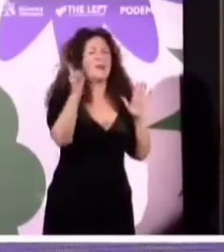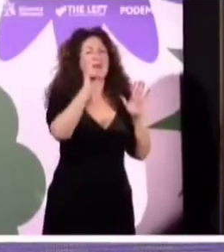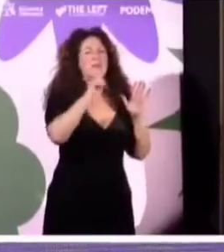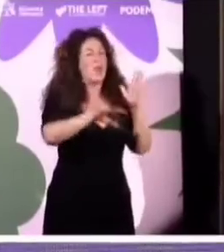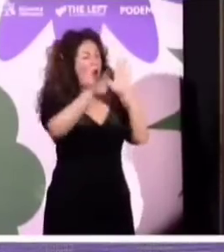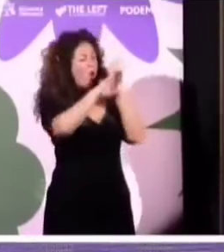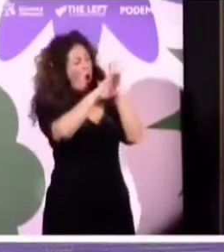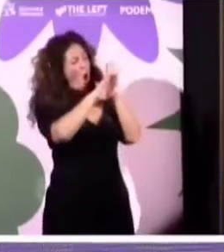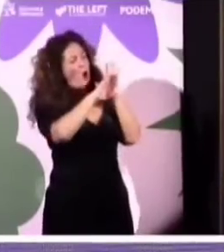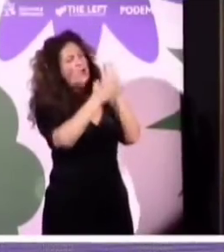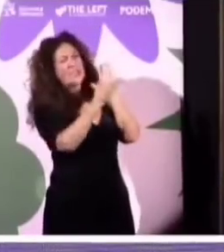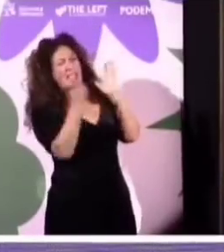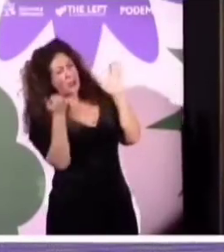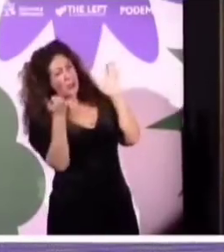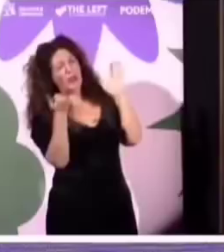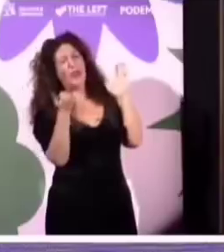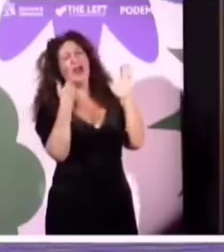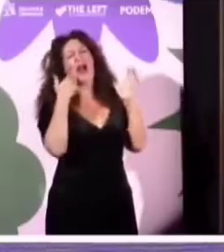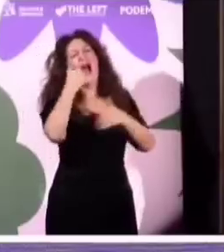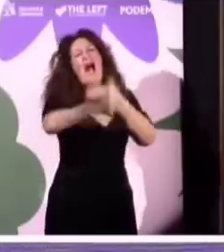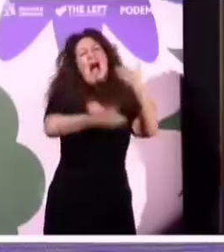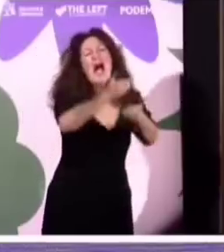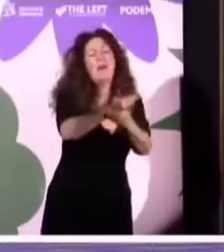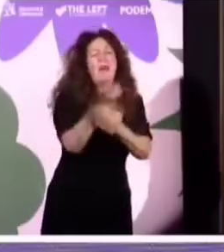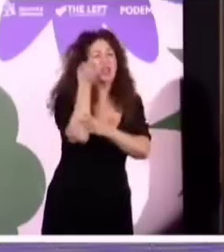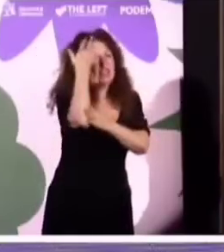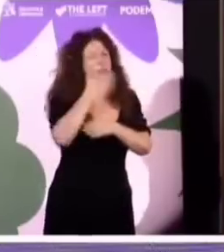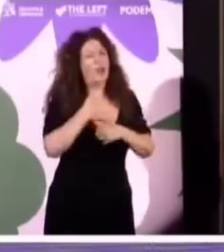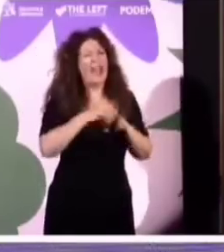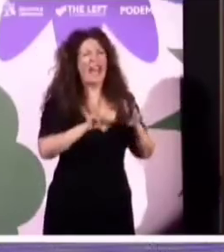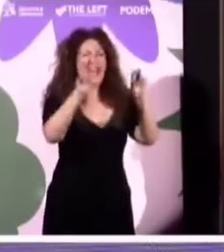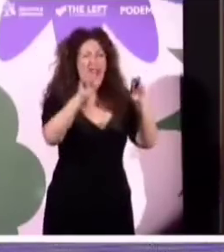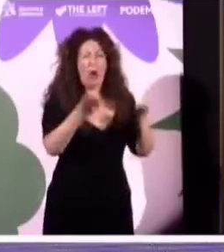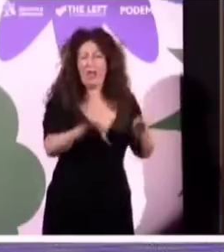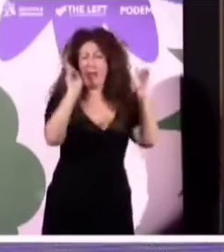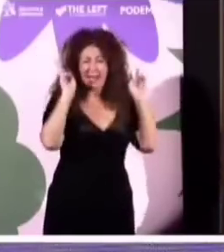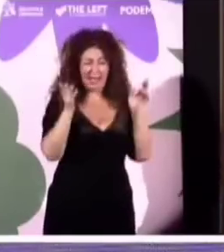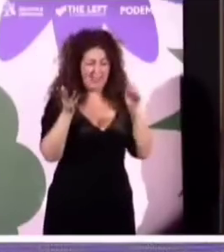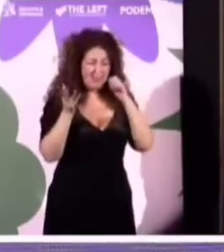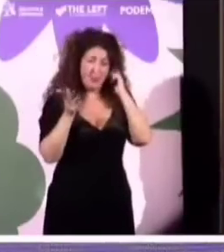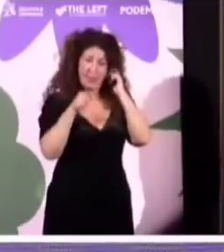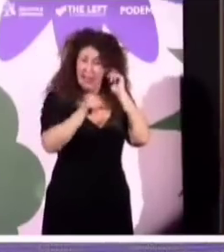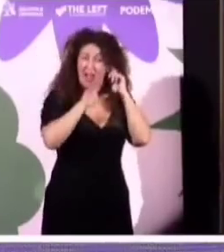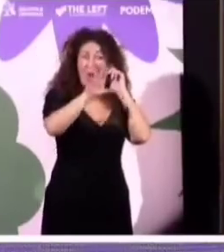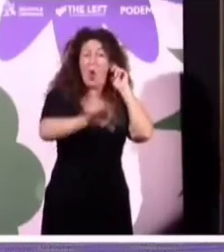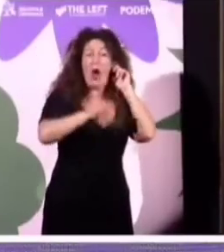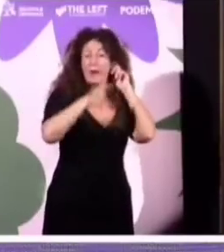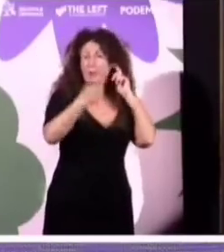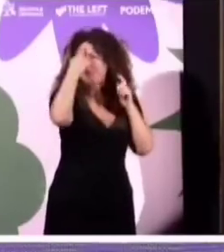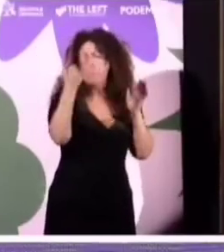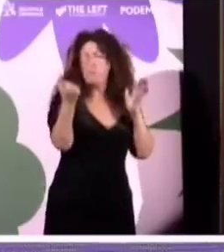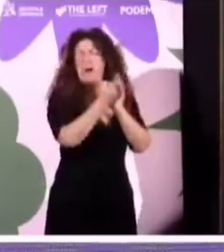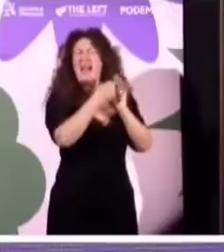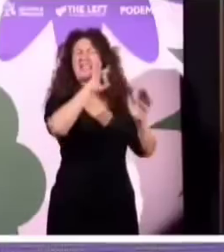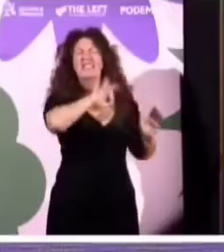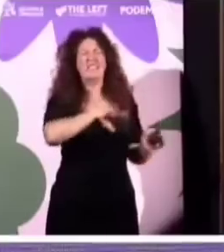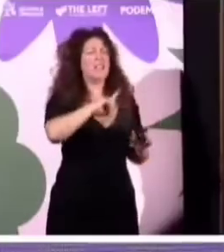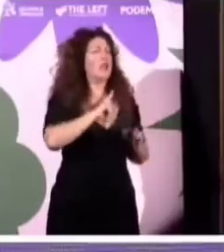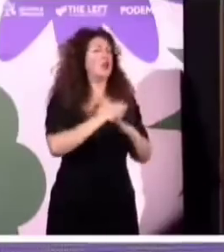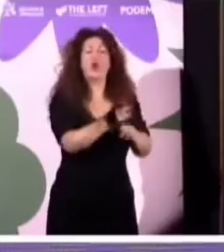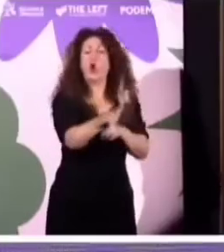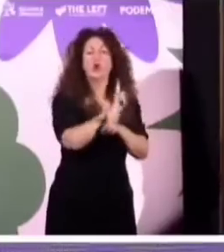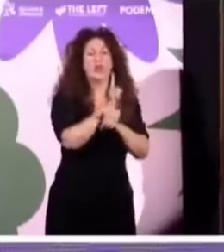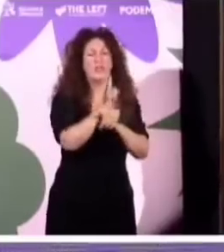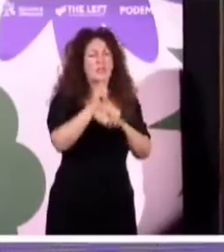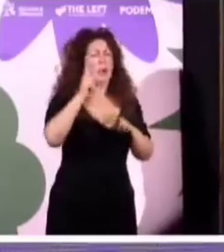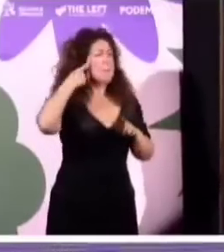desconstitucionalizar los avances ideológicos del neoliberalismo. Lo han aprendido a sangre y fuego en Chile. No basta un estallido